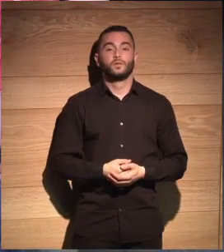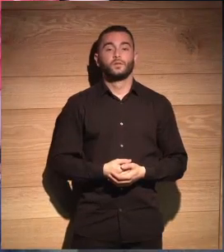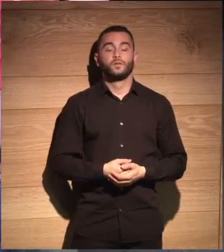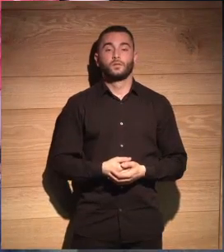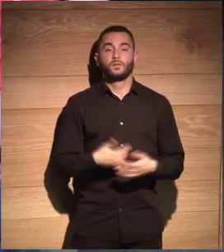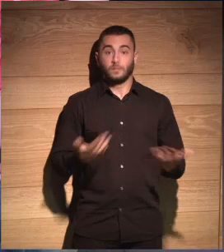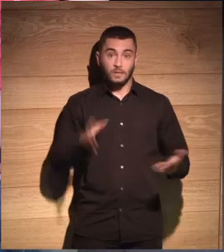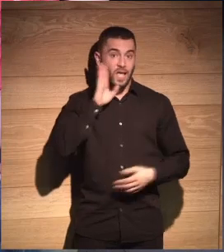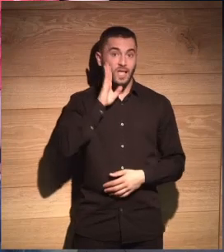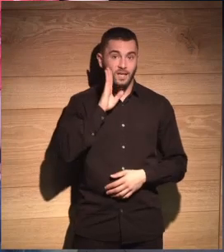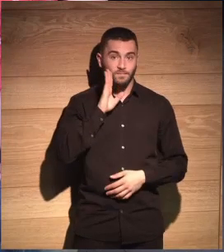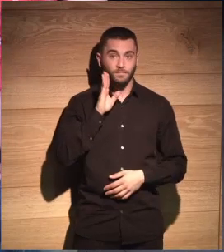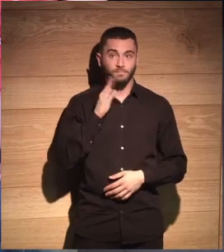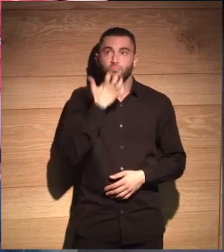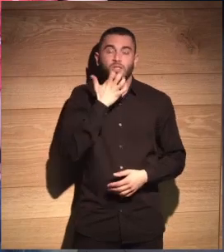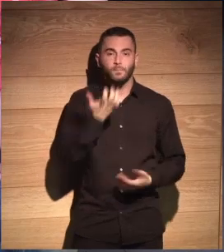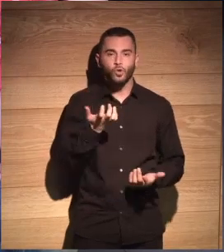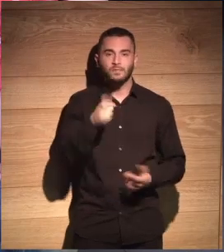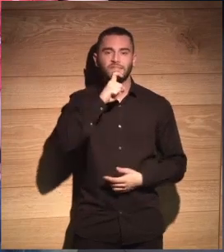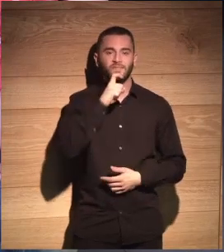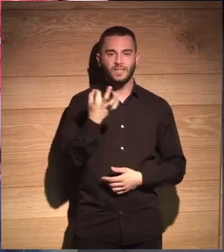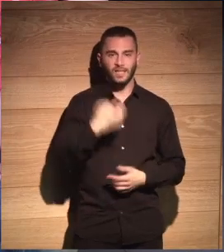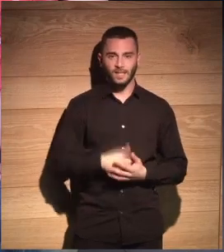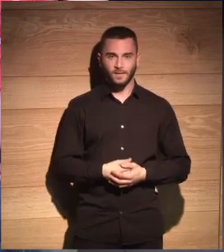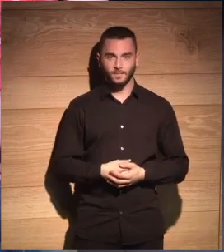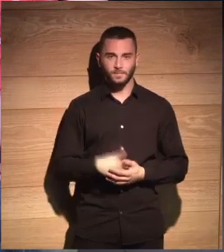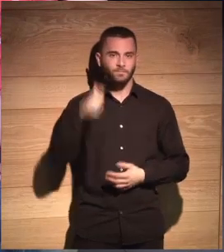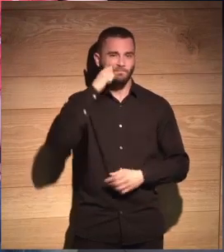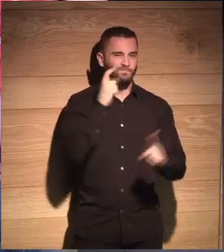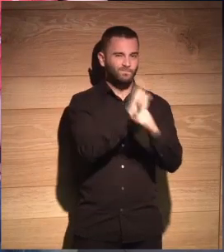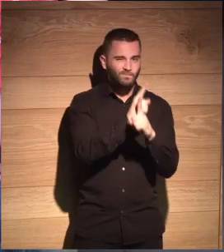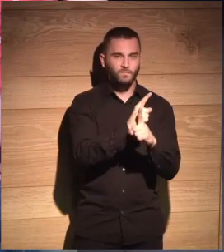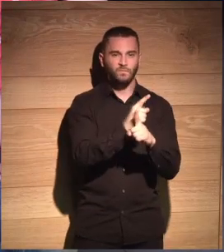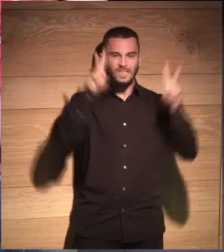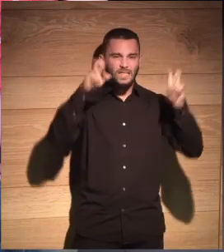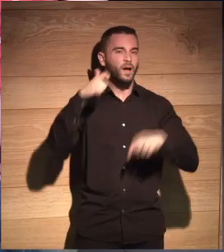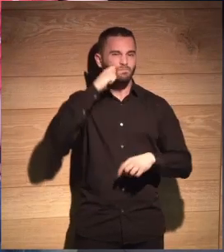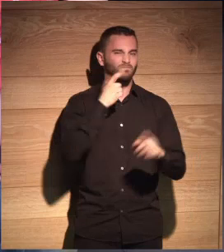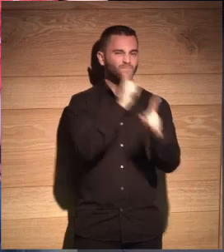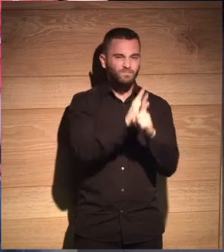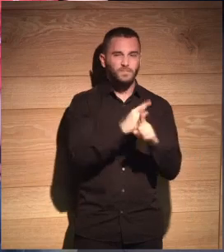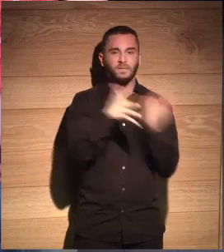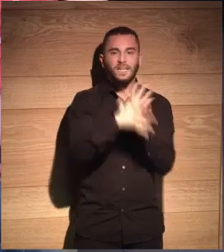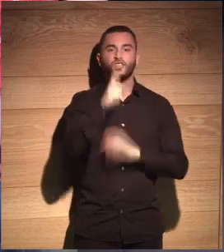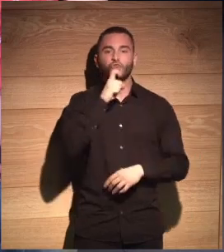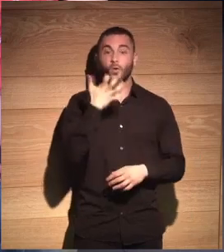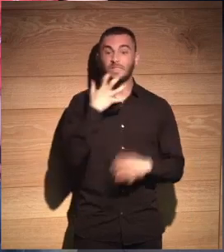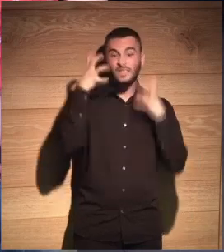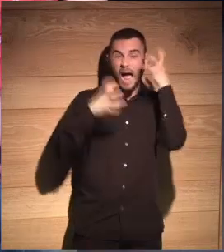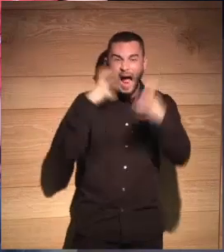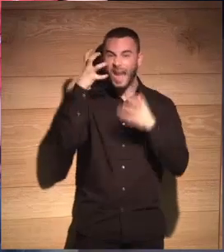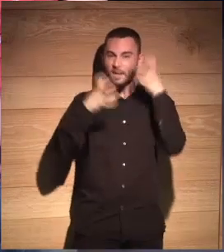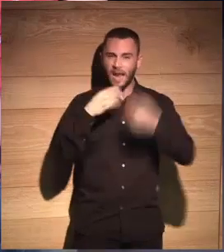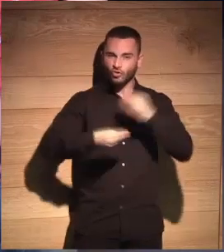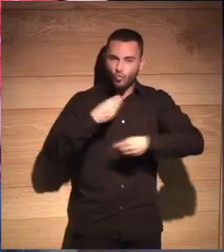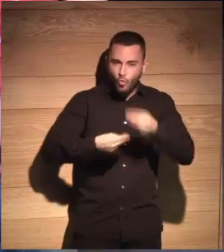que ahí, por ejemplo, la dificultad era cómo explicas un tema de racismo utilizando animales. Pues era complicado, porque si